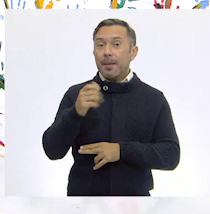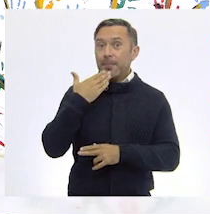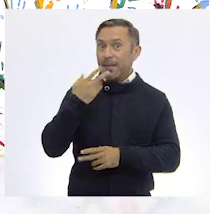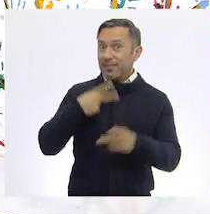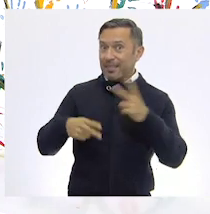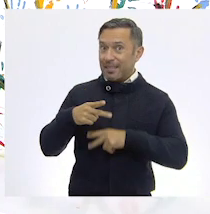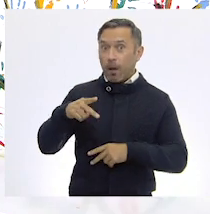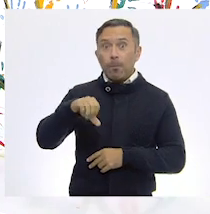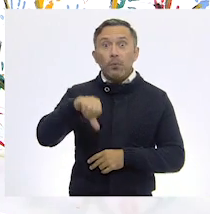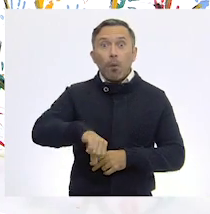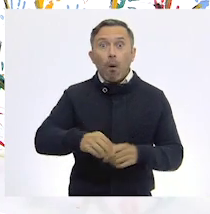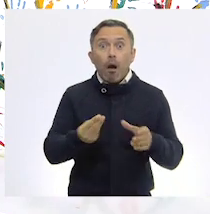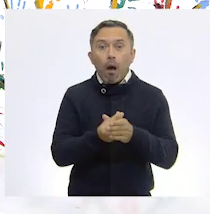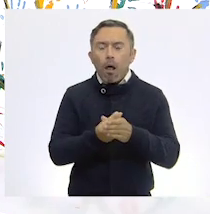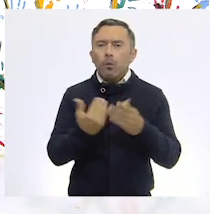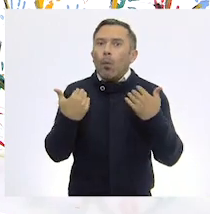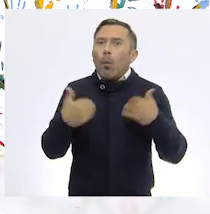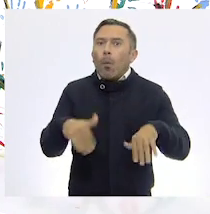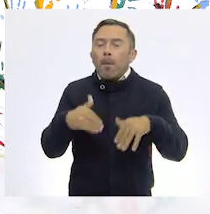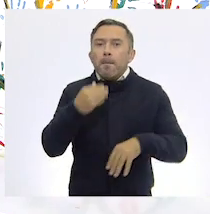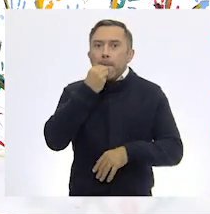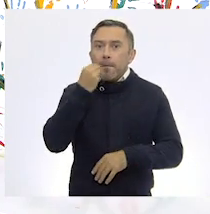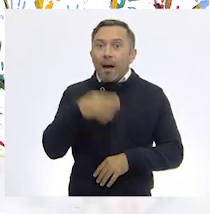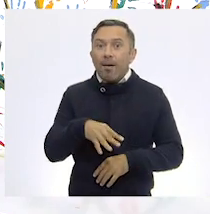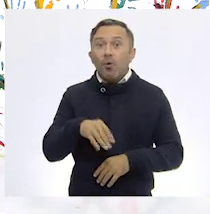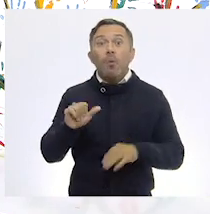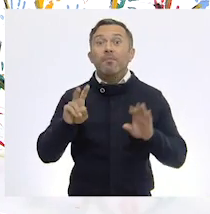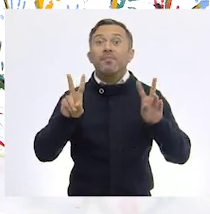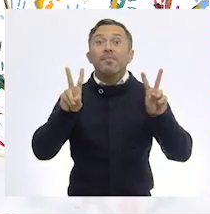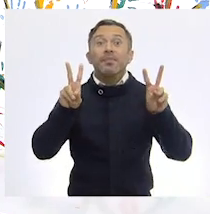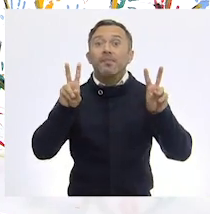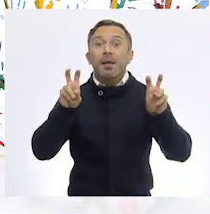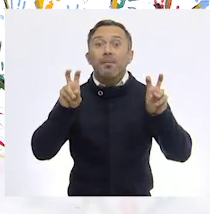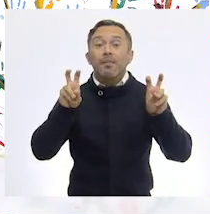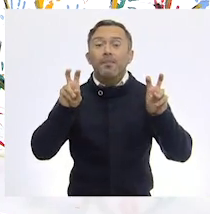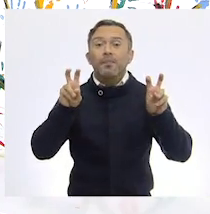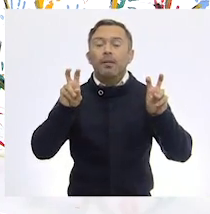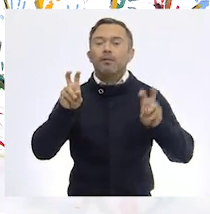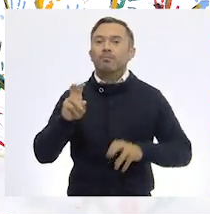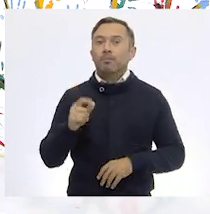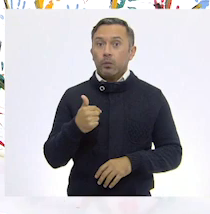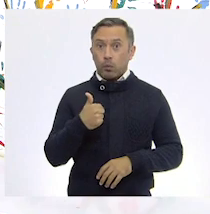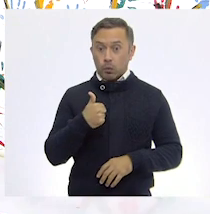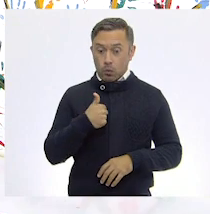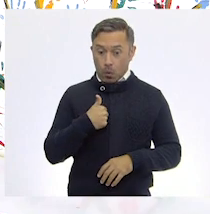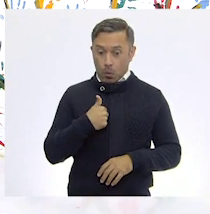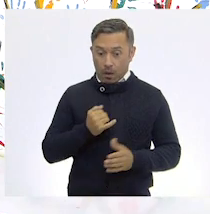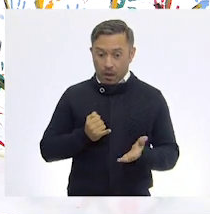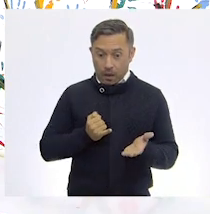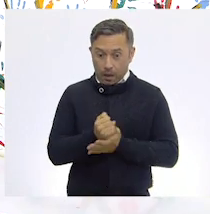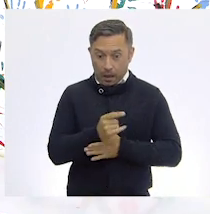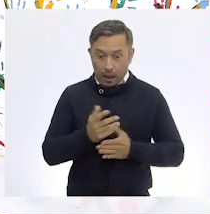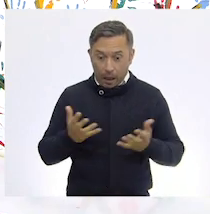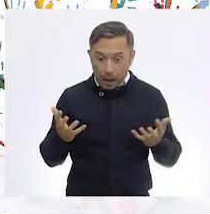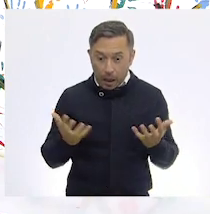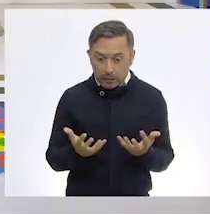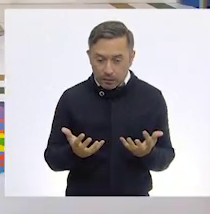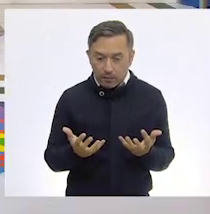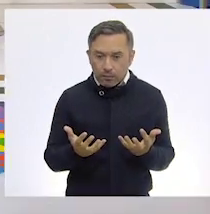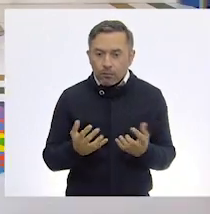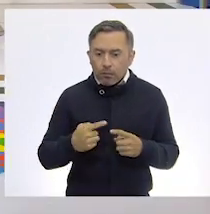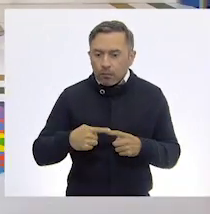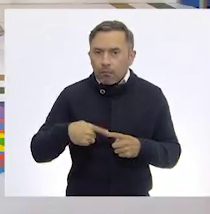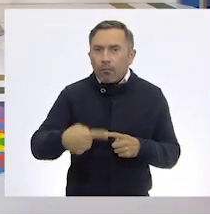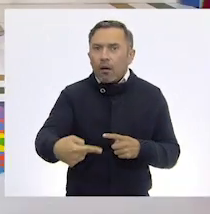hoy va a estar muy, muy padre. Nuestro tema es los efectos de mis acciones. Maestra Ale,